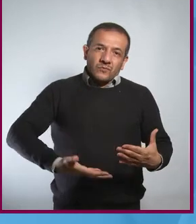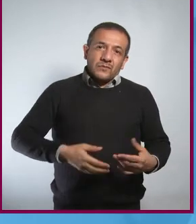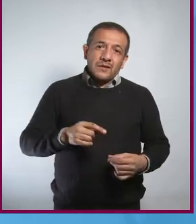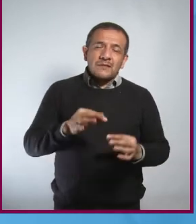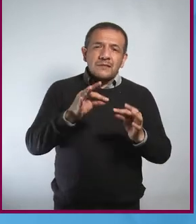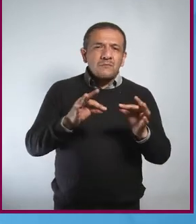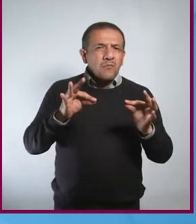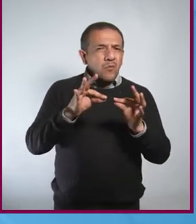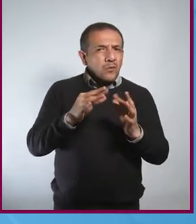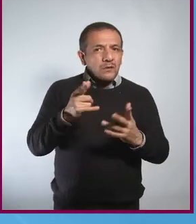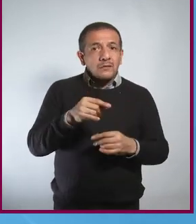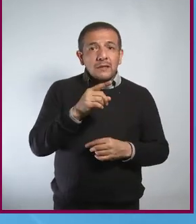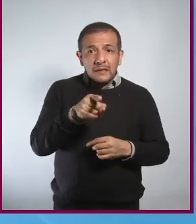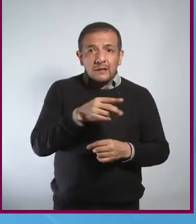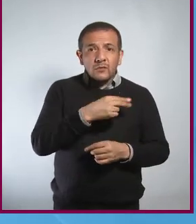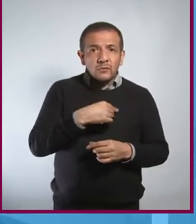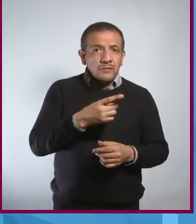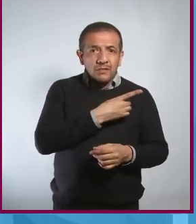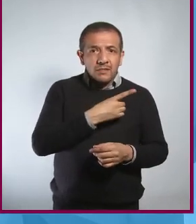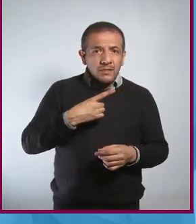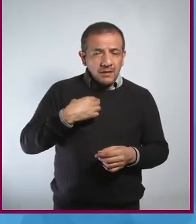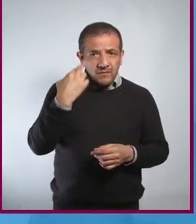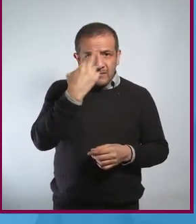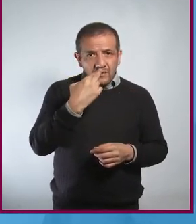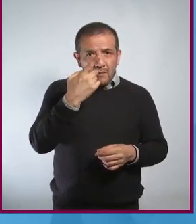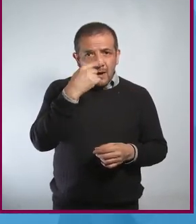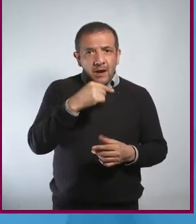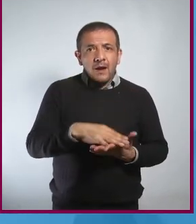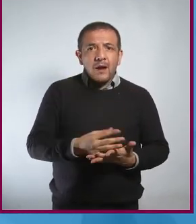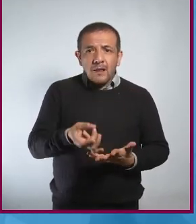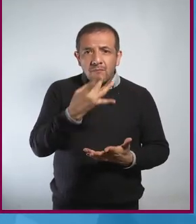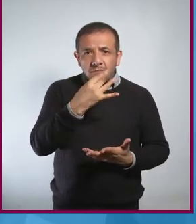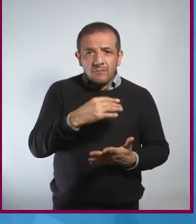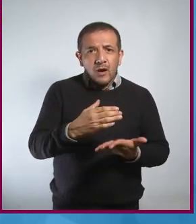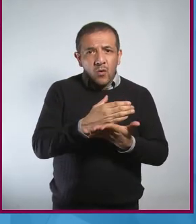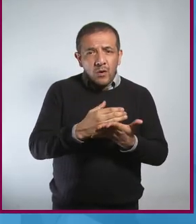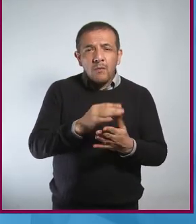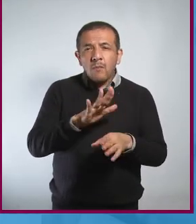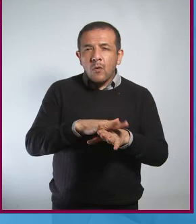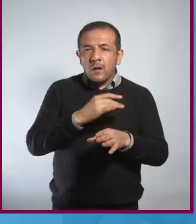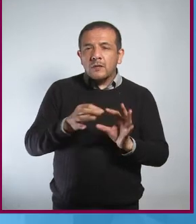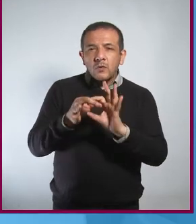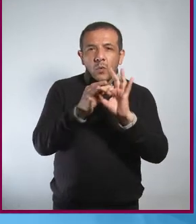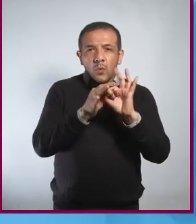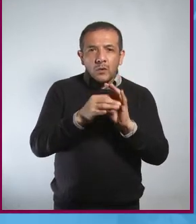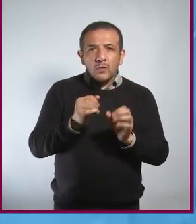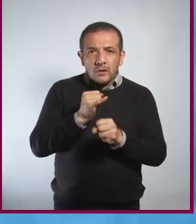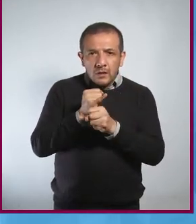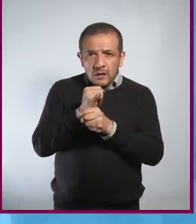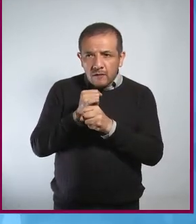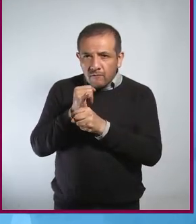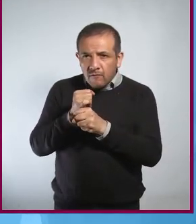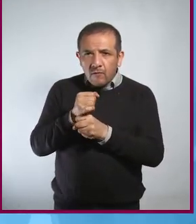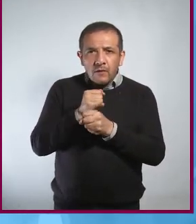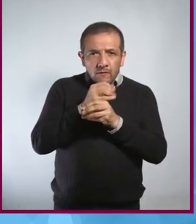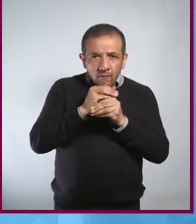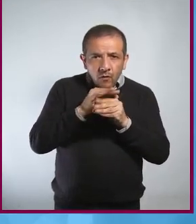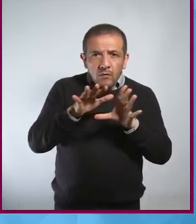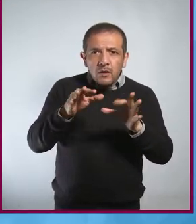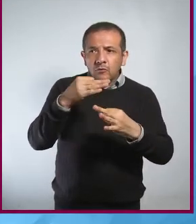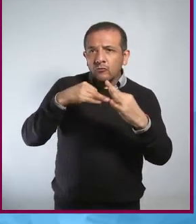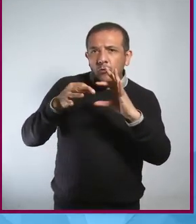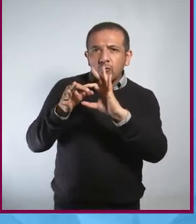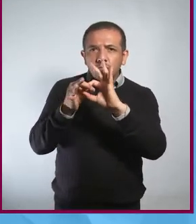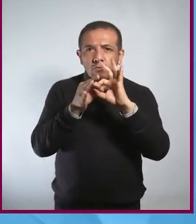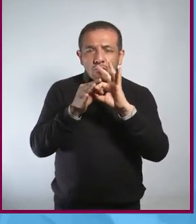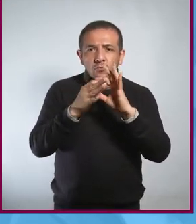fundamental para tener mayores posibilidades de cura. Por eso, unidos e informados, podemos ganarle al Chagas. Todo lo